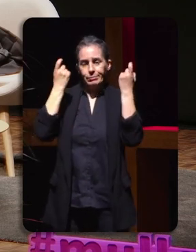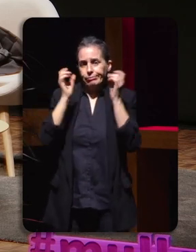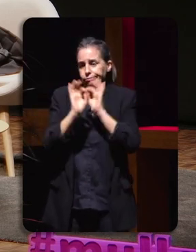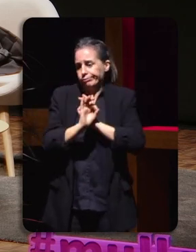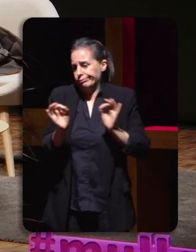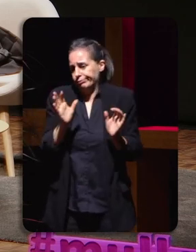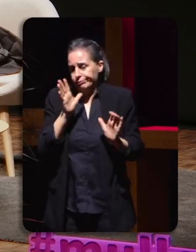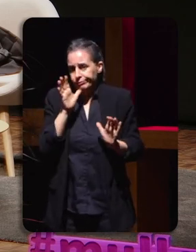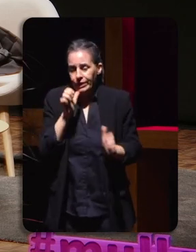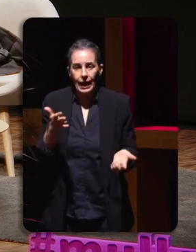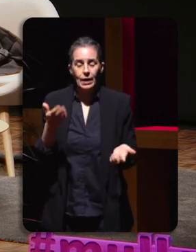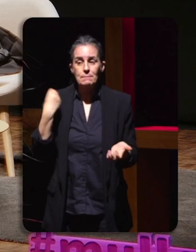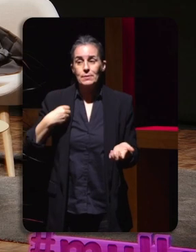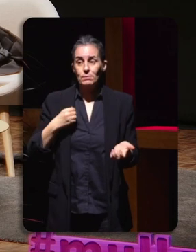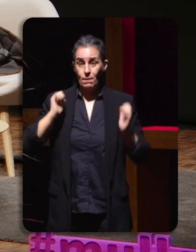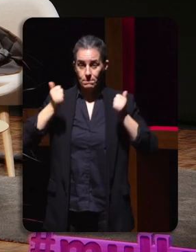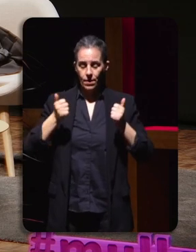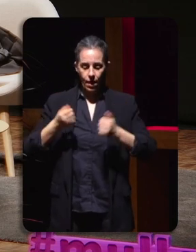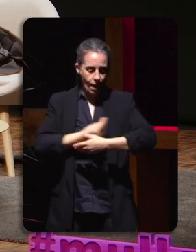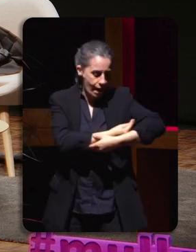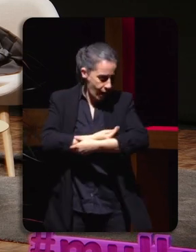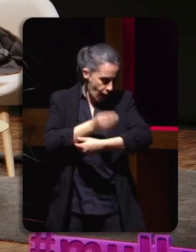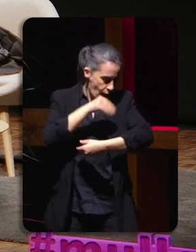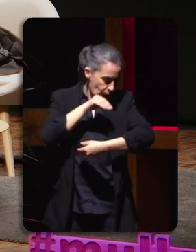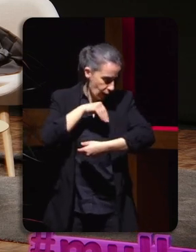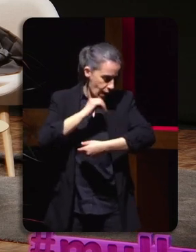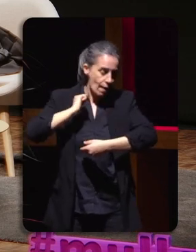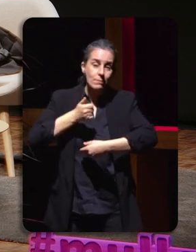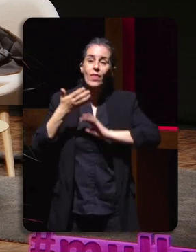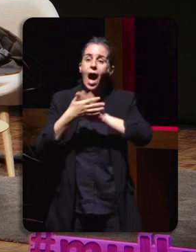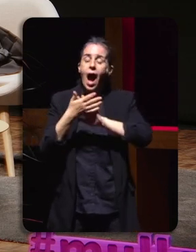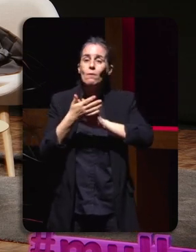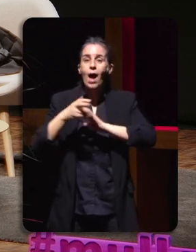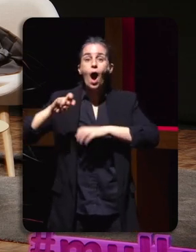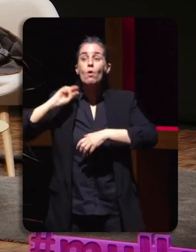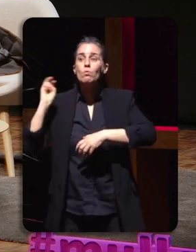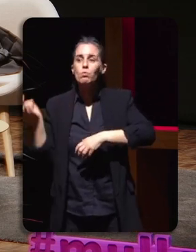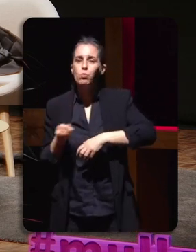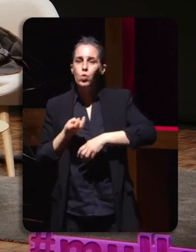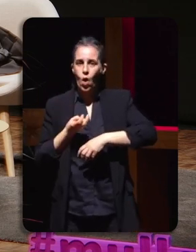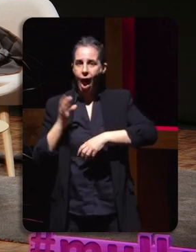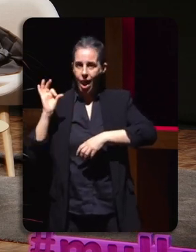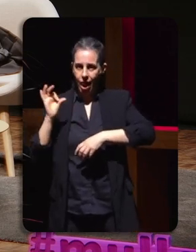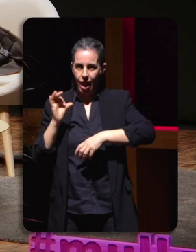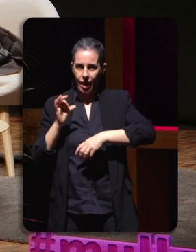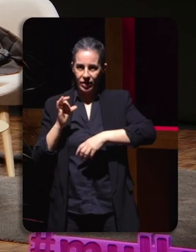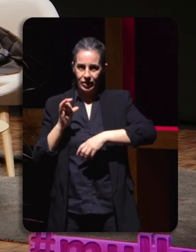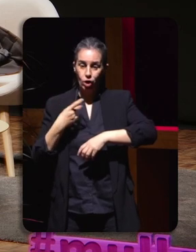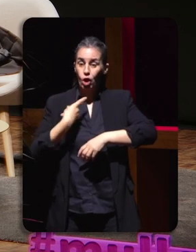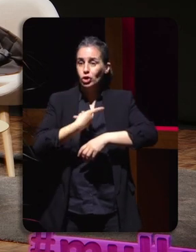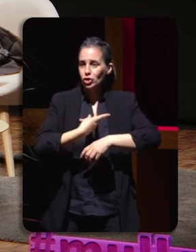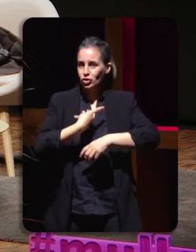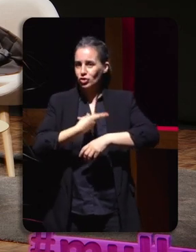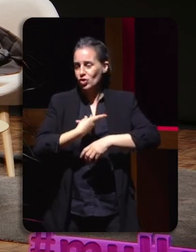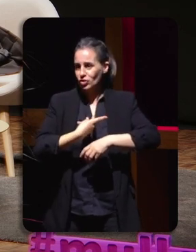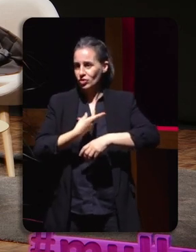en los primeros años de crianza empiezan a hablar en plural y usan un que es el borrado total del yo y además no es un